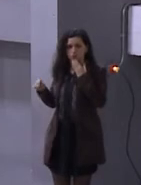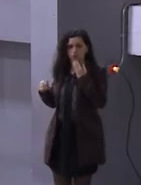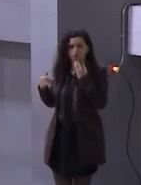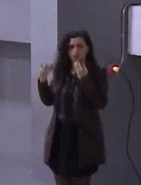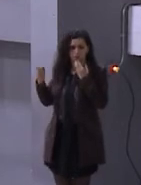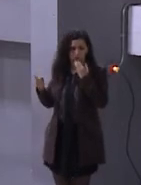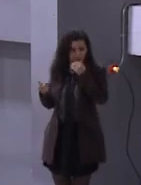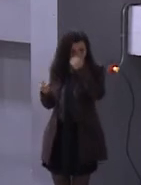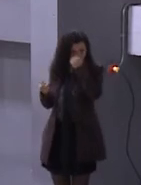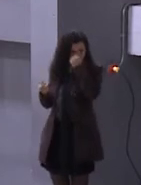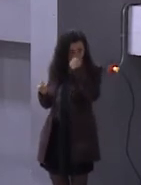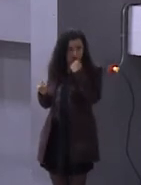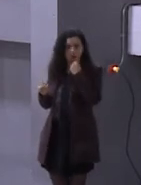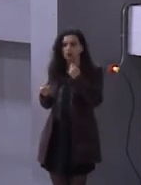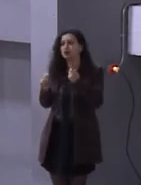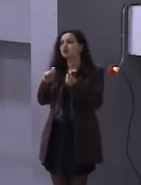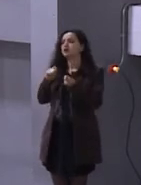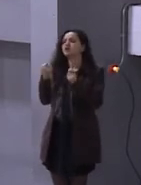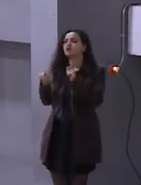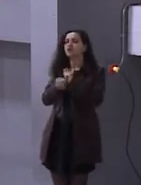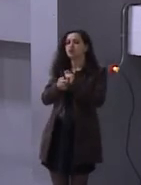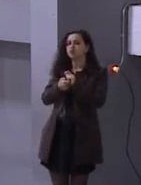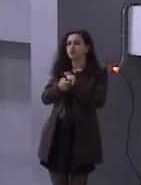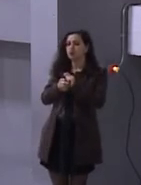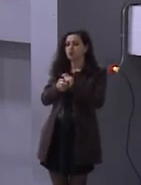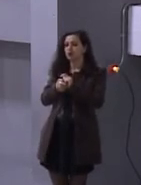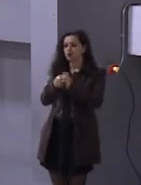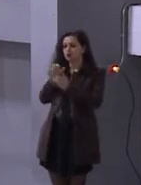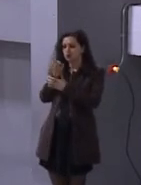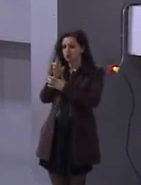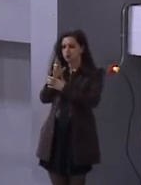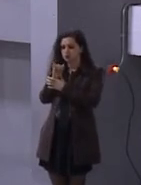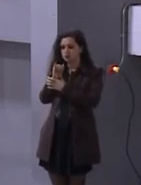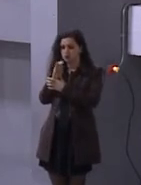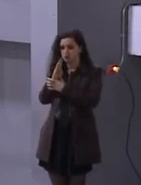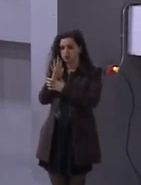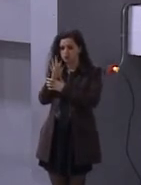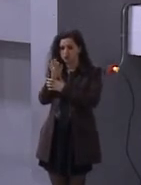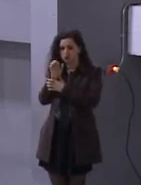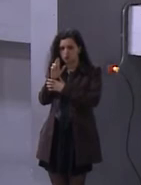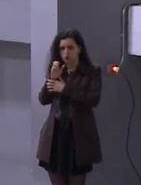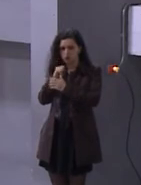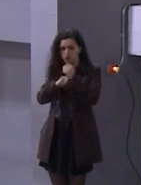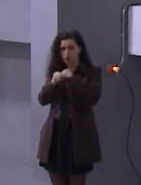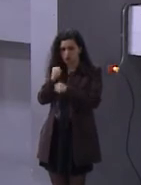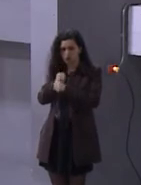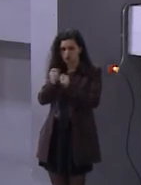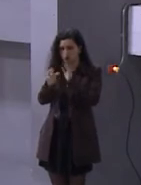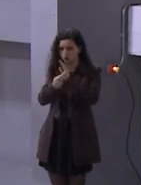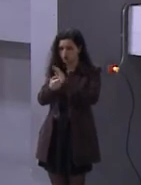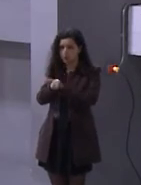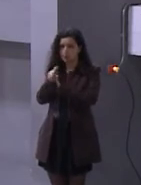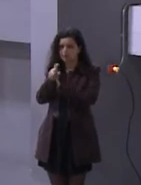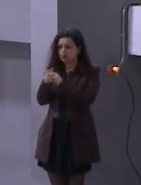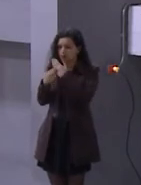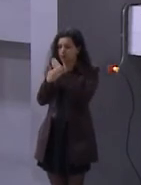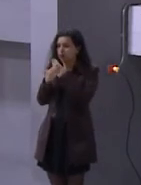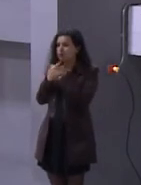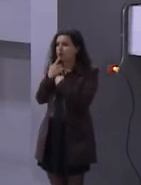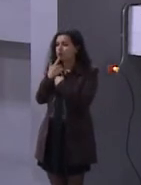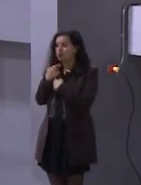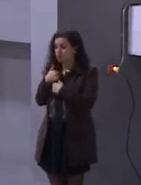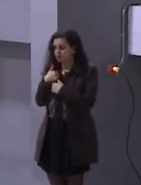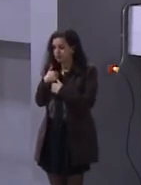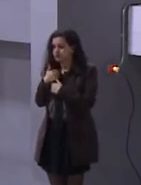Entonces, la reforma tributaria del año 2016 indicó que los